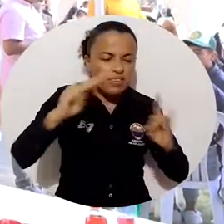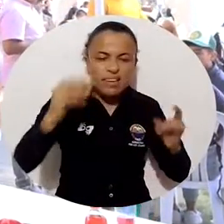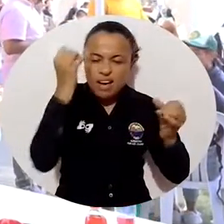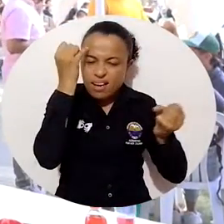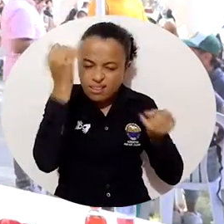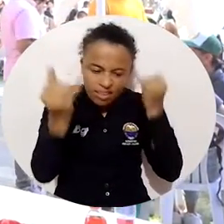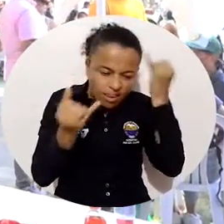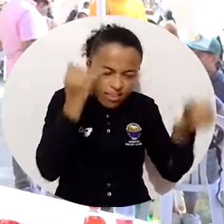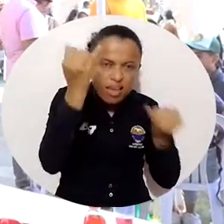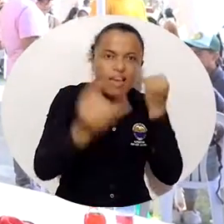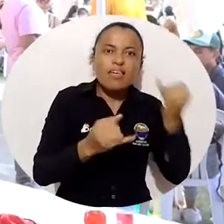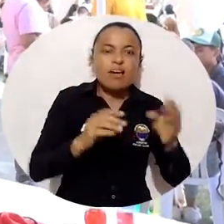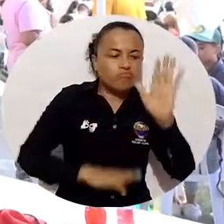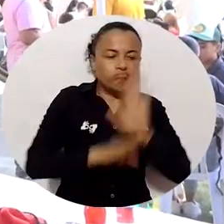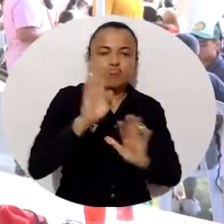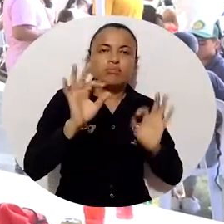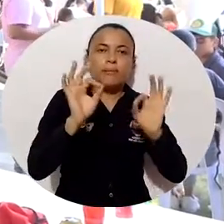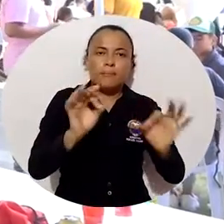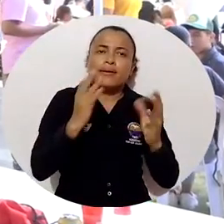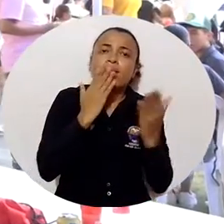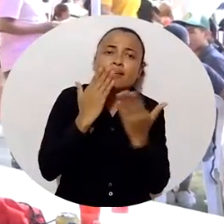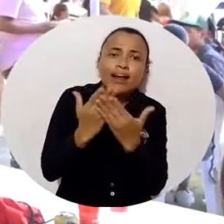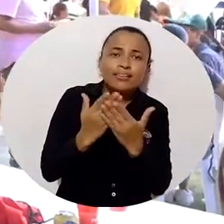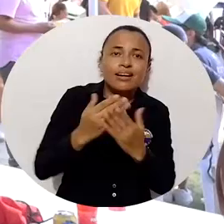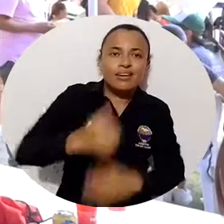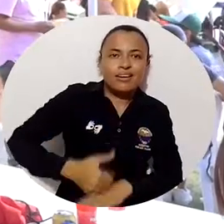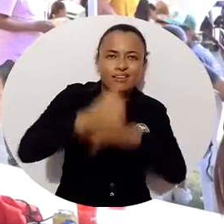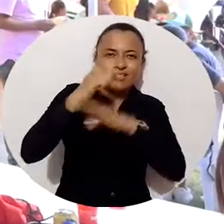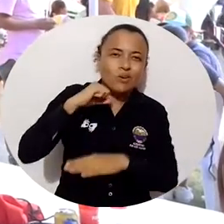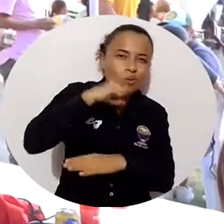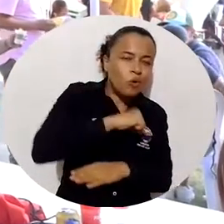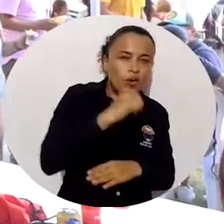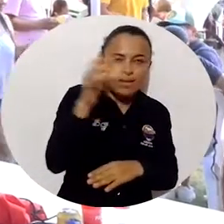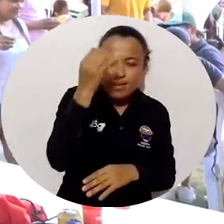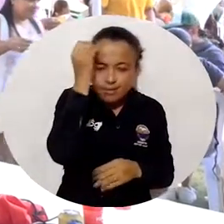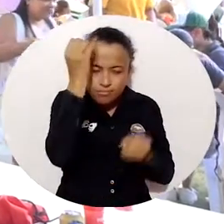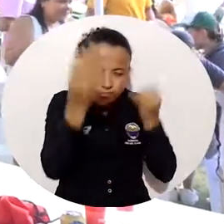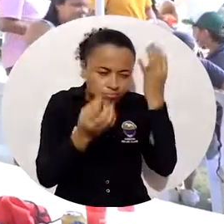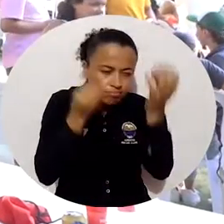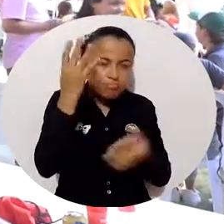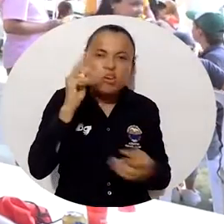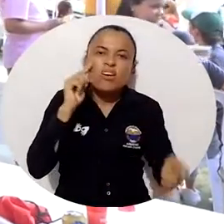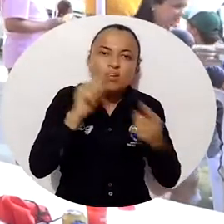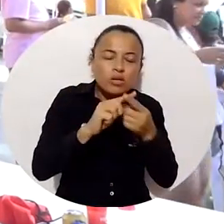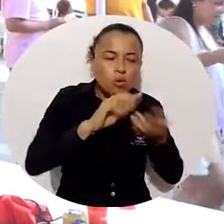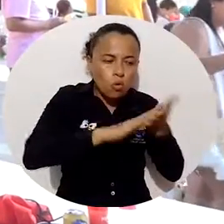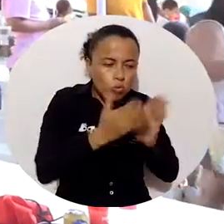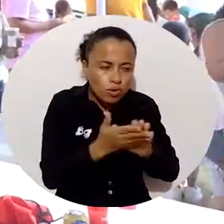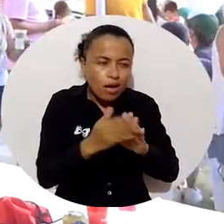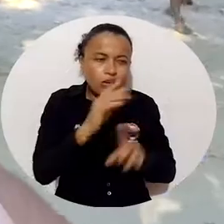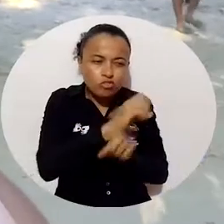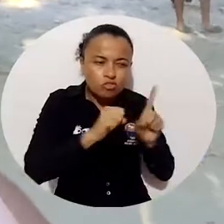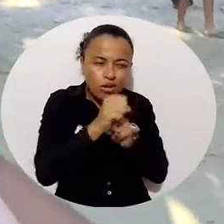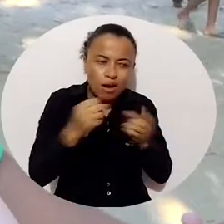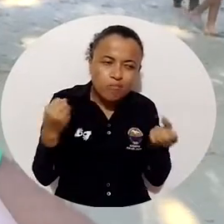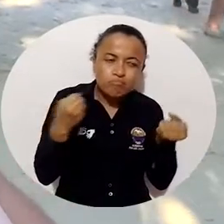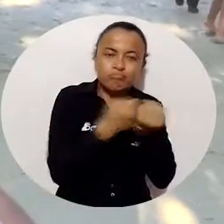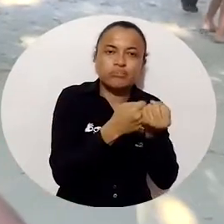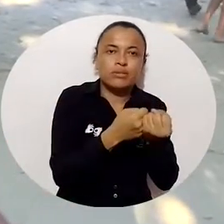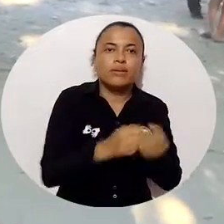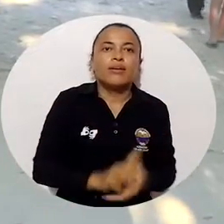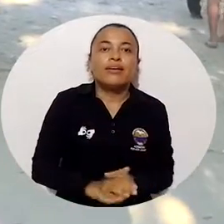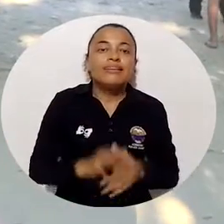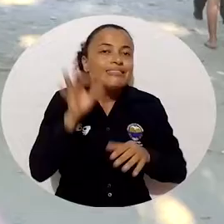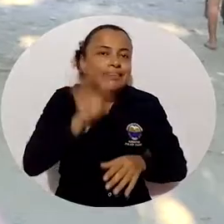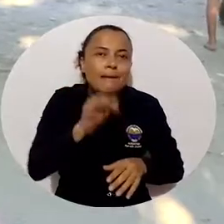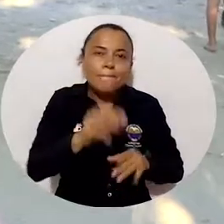es exitoso. Gracias al señor rector por su iniciativa, siempre pensando en la comunidad, en la sociedad. Siempre la Universidad de